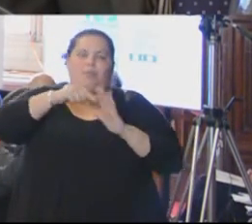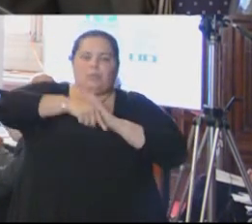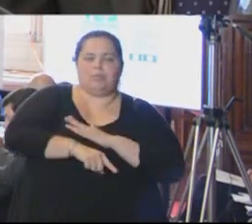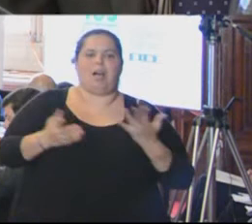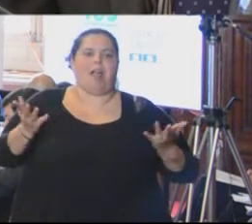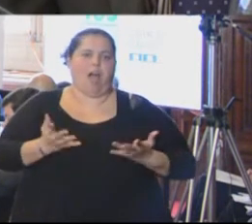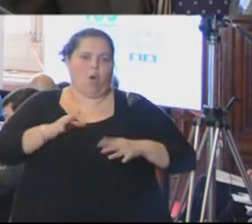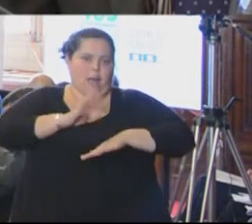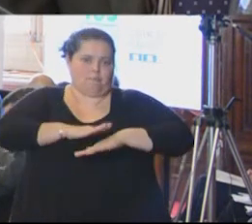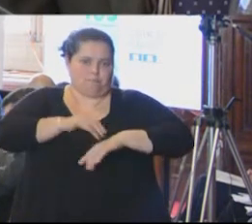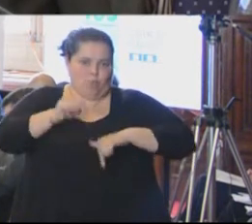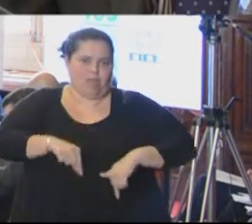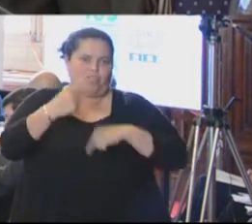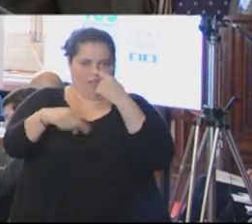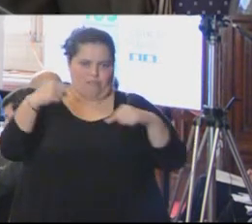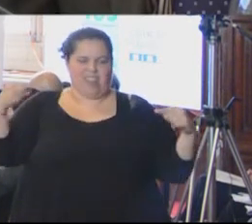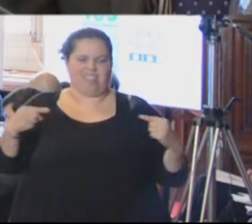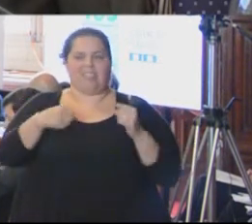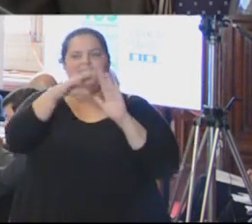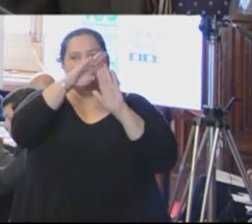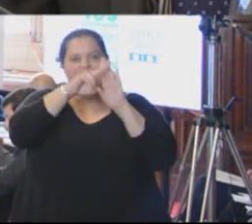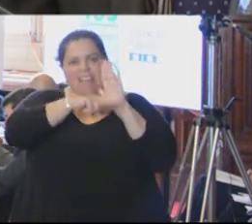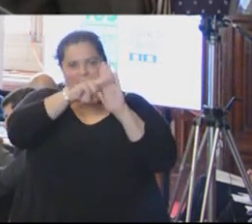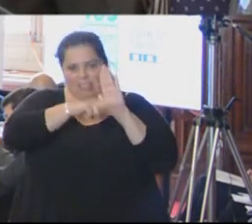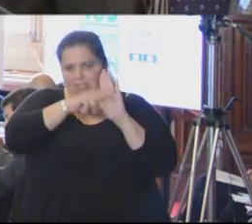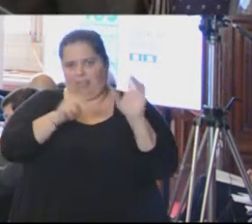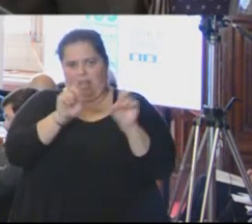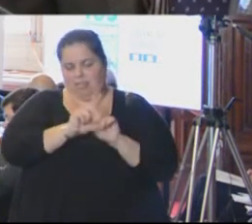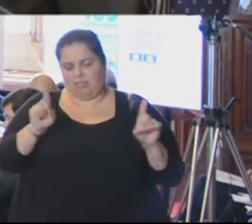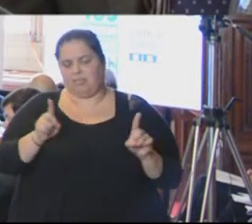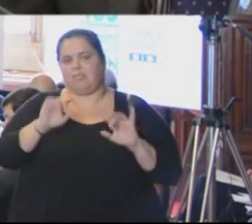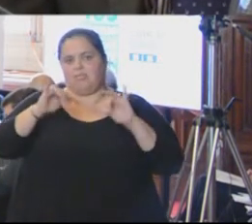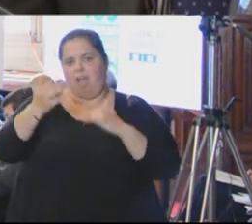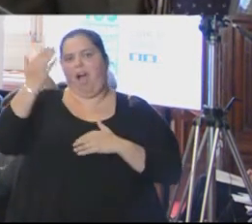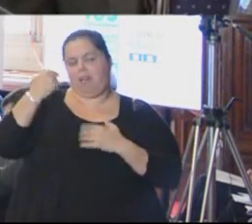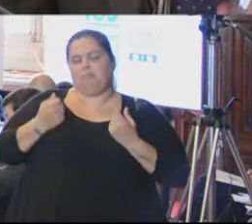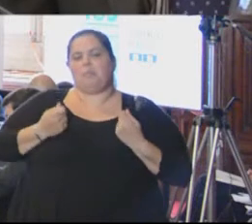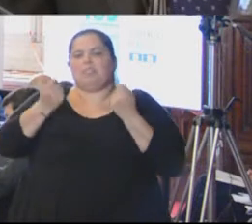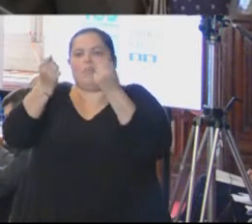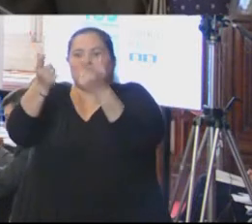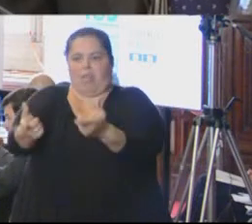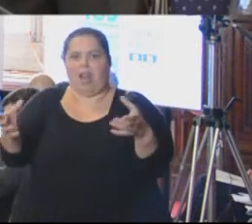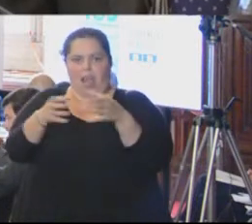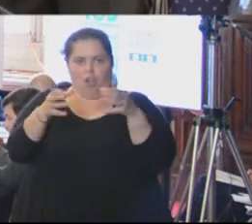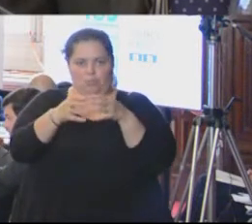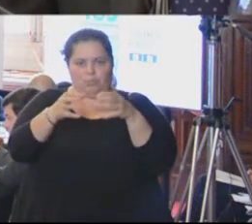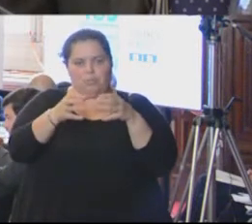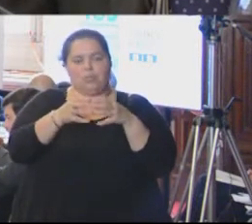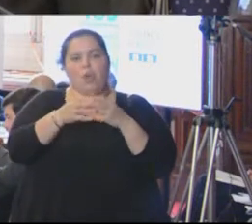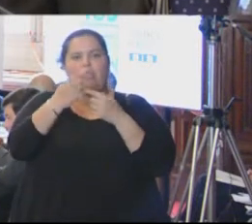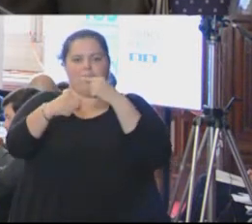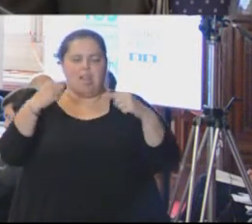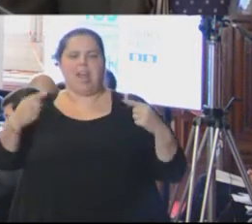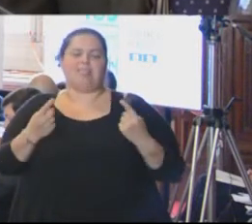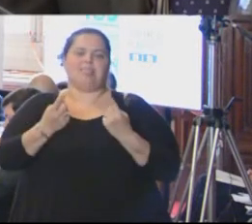las diversas estadísticas, han sido claramente señaladas, y suministraremos a la Comisión los soportes y las fuentes. Repito,